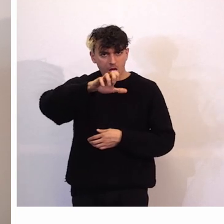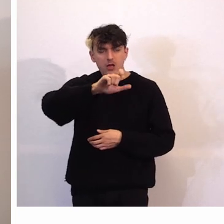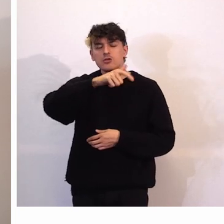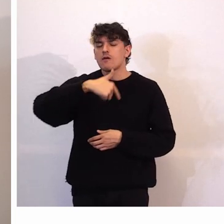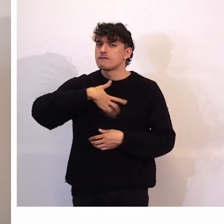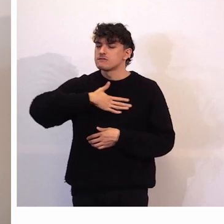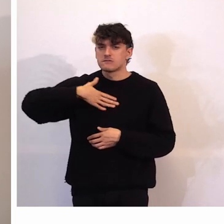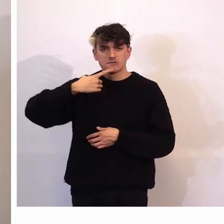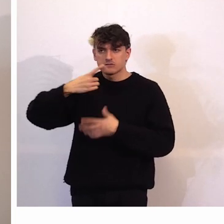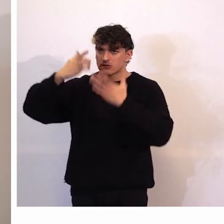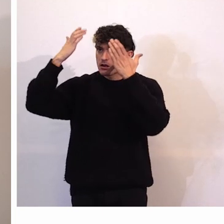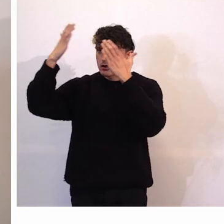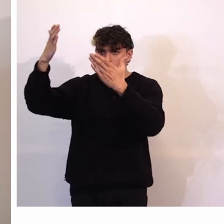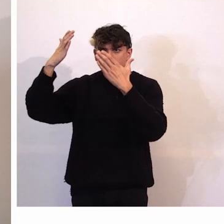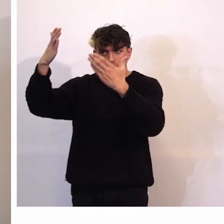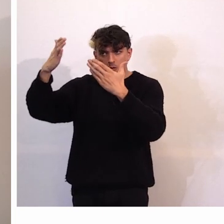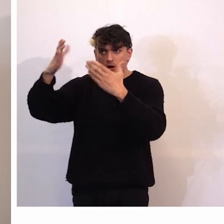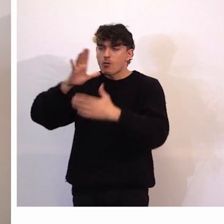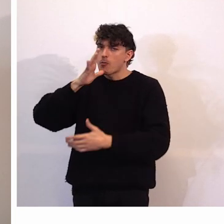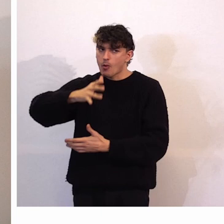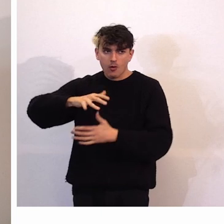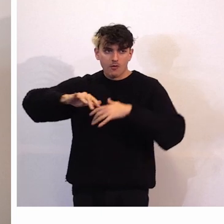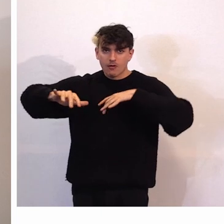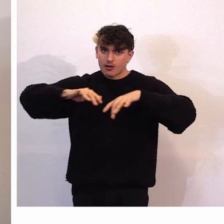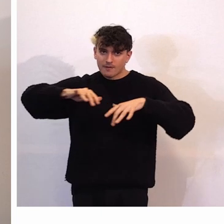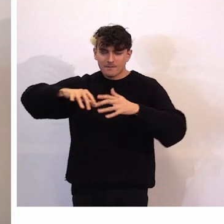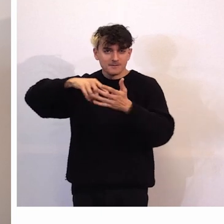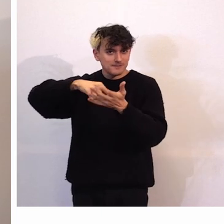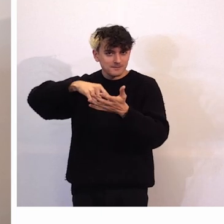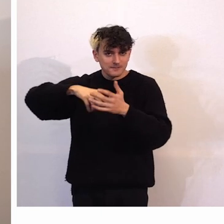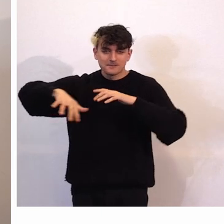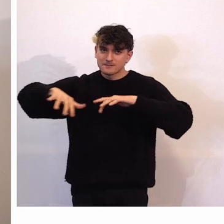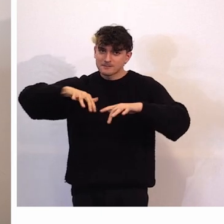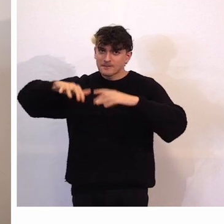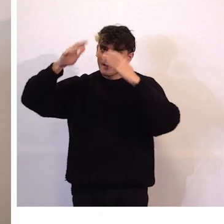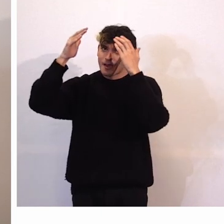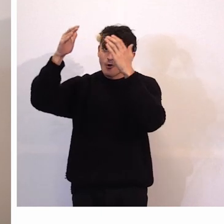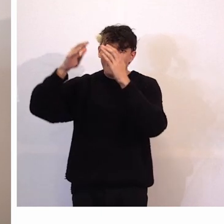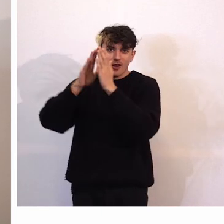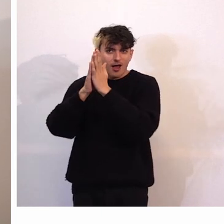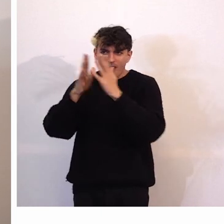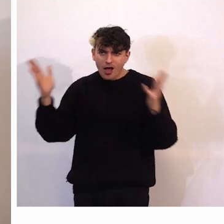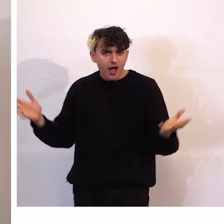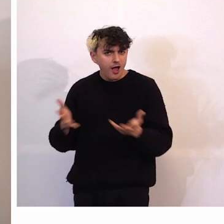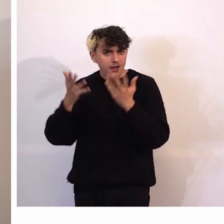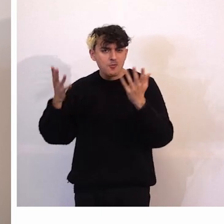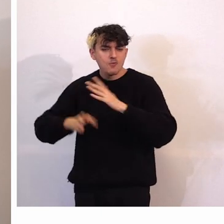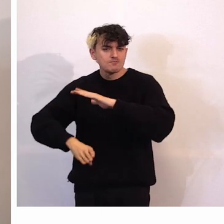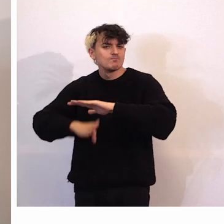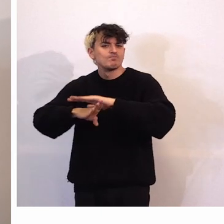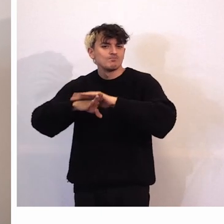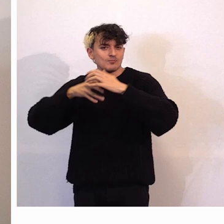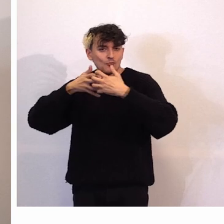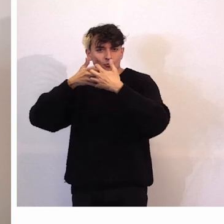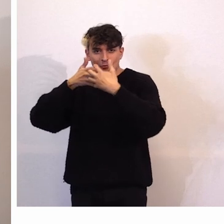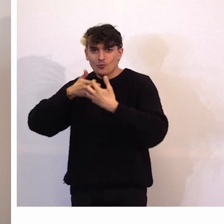la enhorabuena por el activismo que estás haciendo y darte ánimos para que sigas así